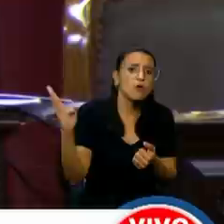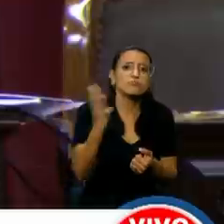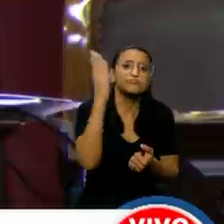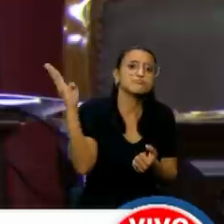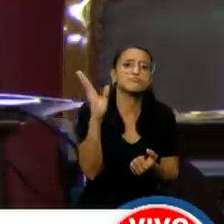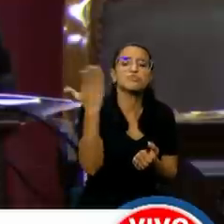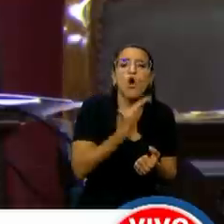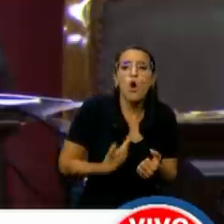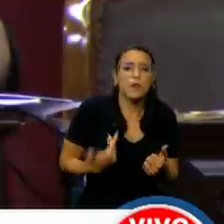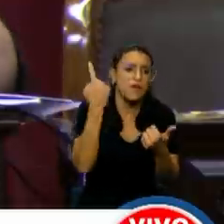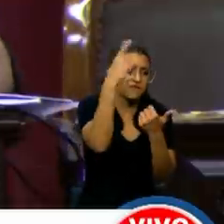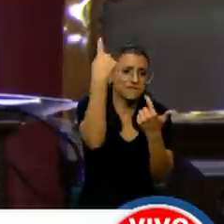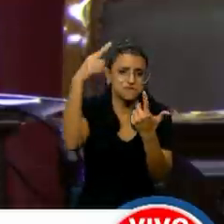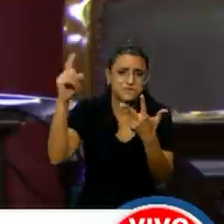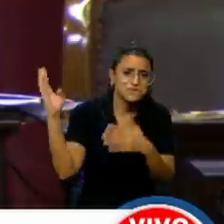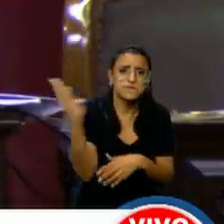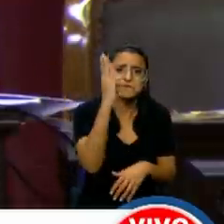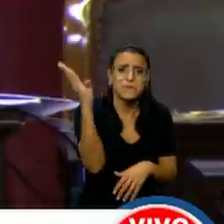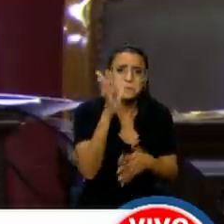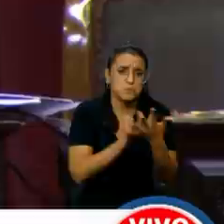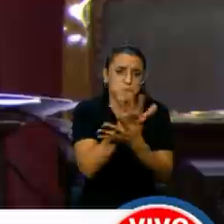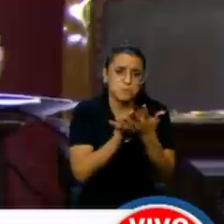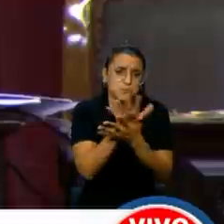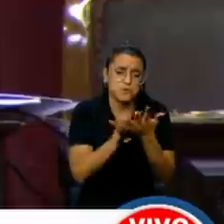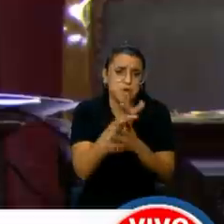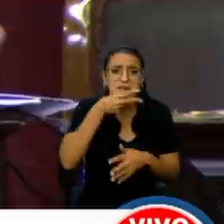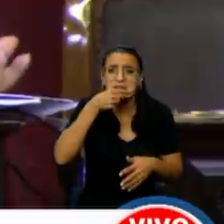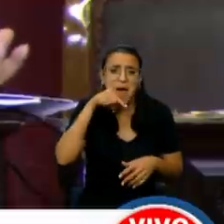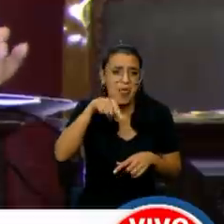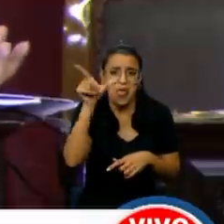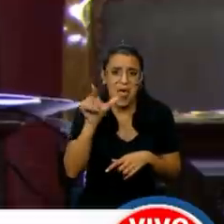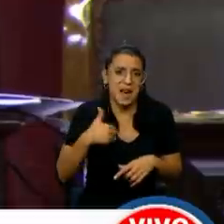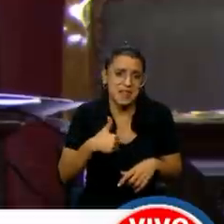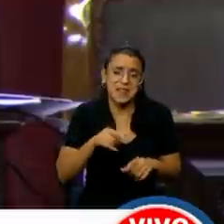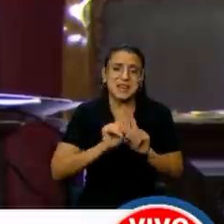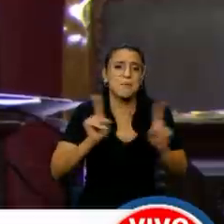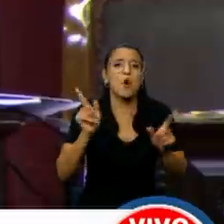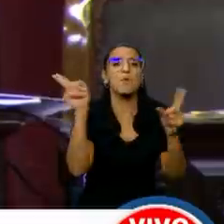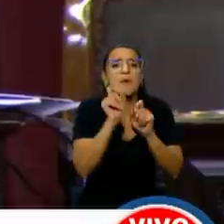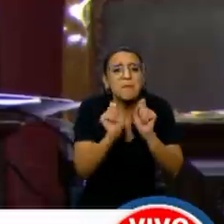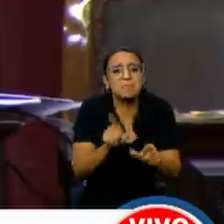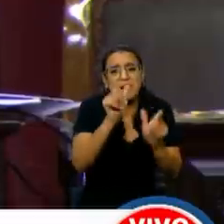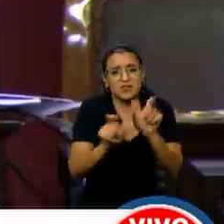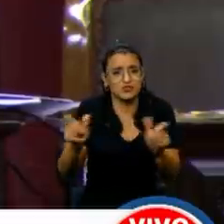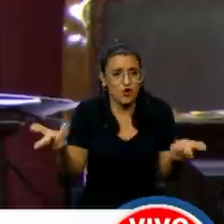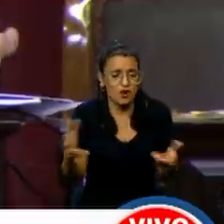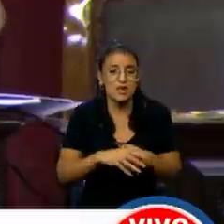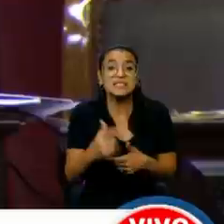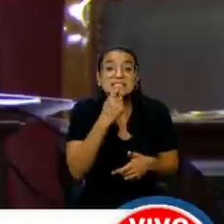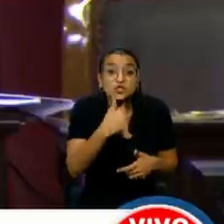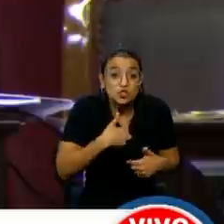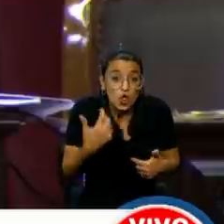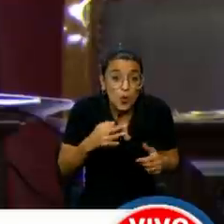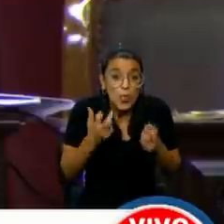gobiernos por distintos gobiernos y no solucionan los problemas de la argentina y de la gente yo creo que si yo tuviera que